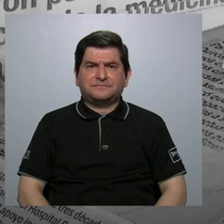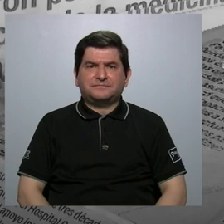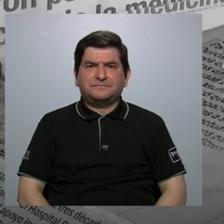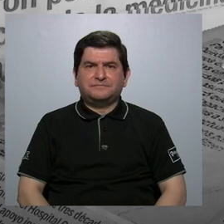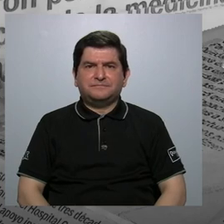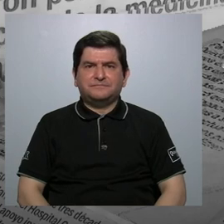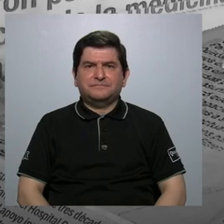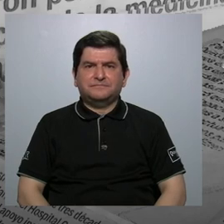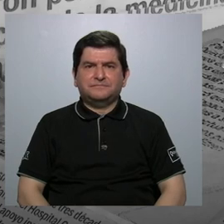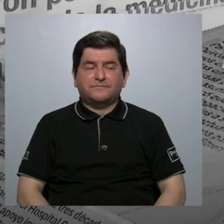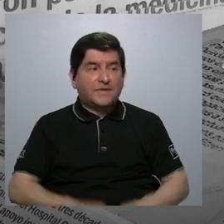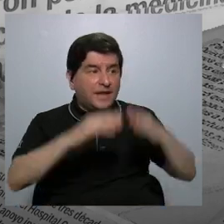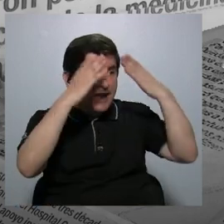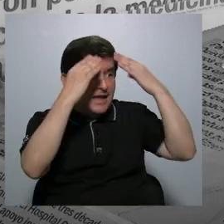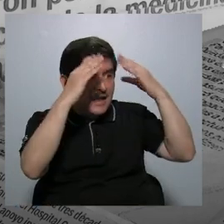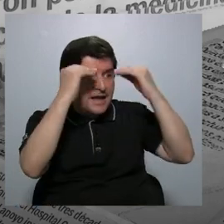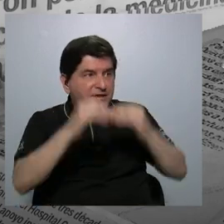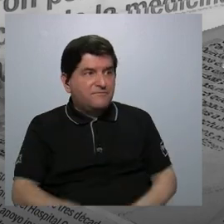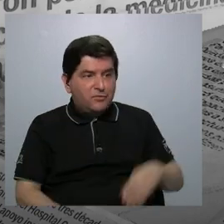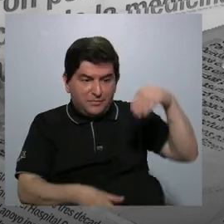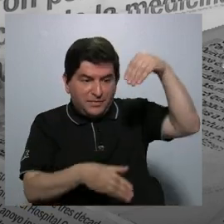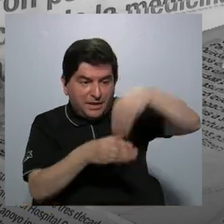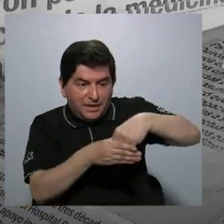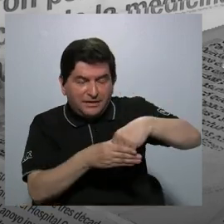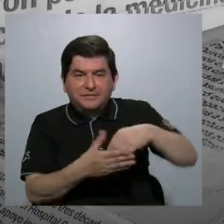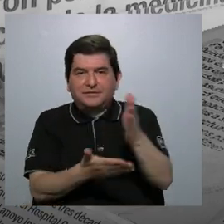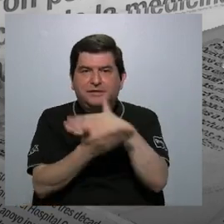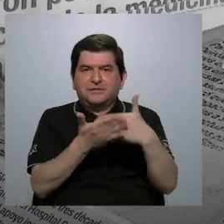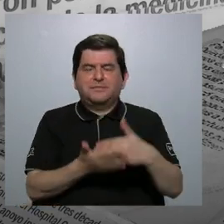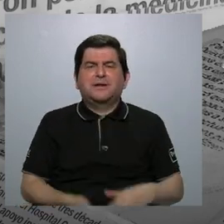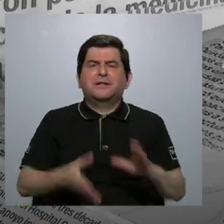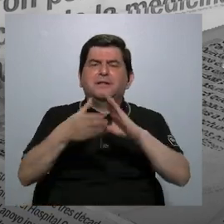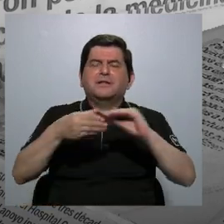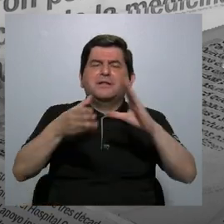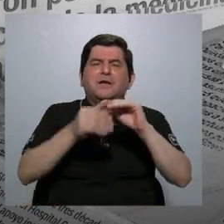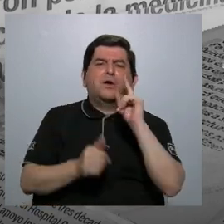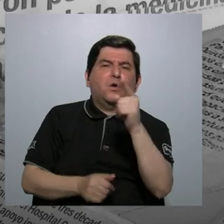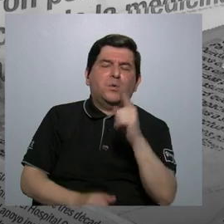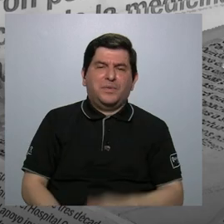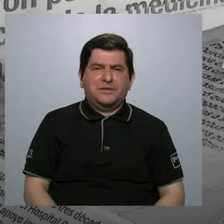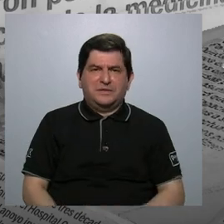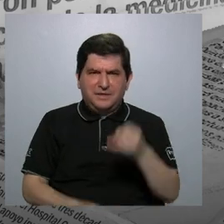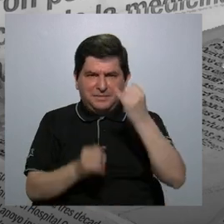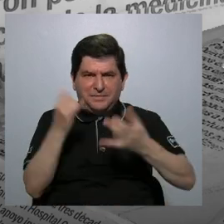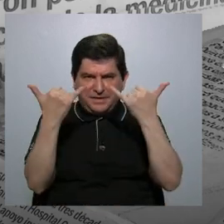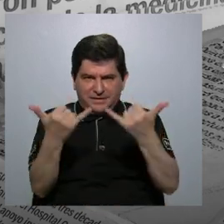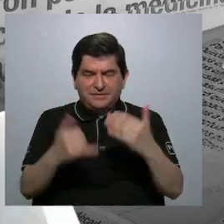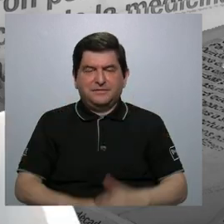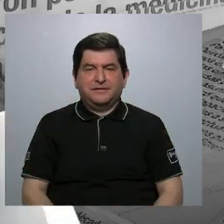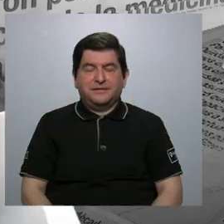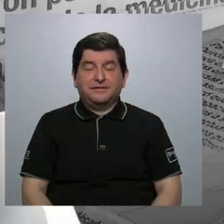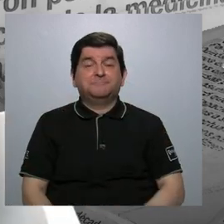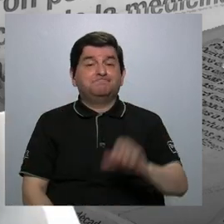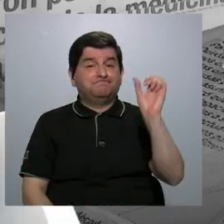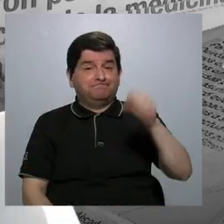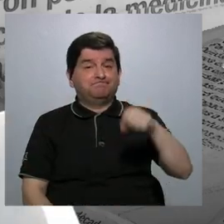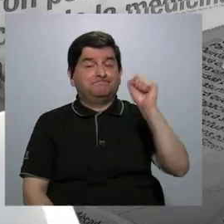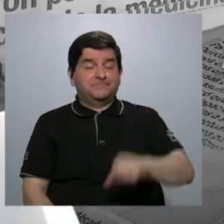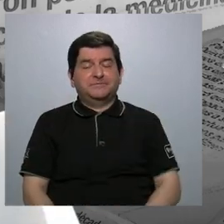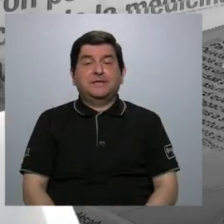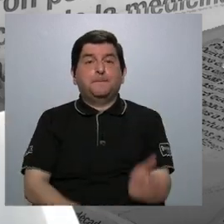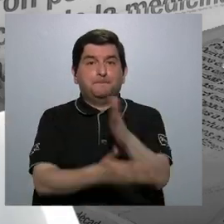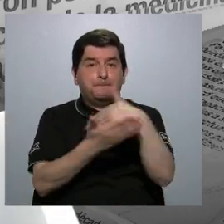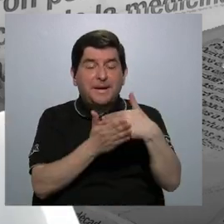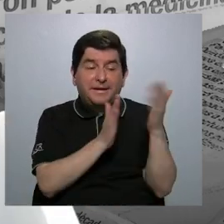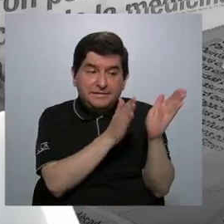y el informe integra ese aspecto. ¿Qué nos puede comentar usted para ir cerrando? Sí, definitivamente. Y esto es